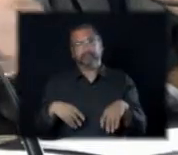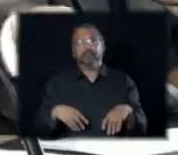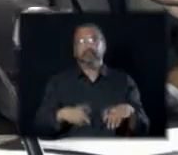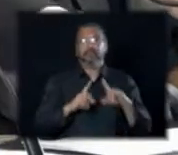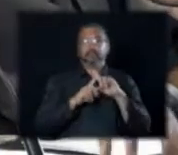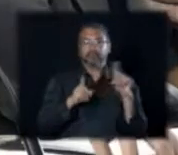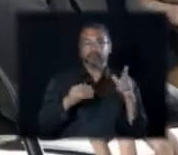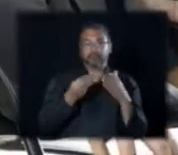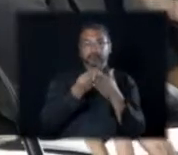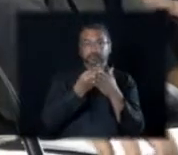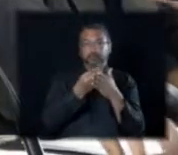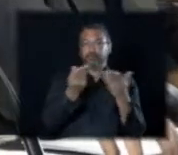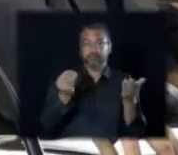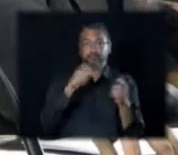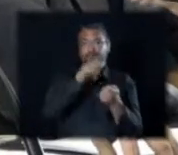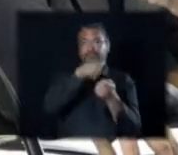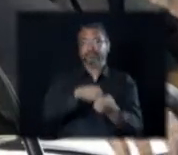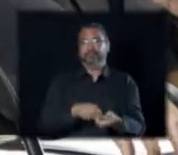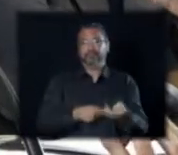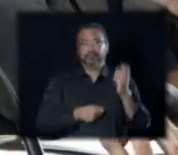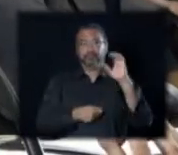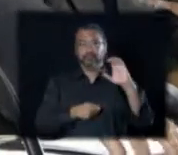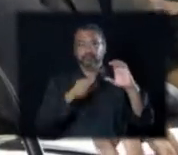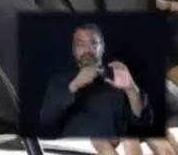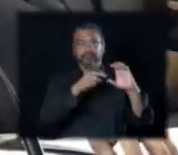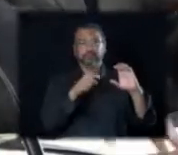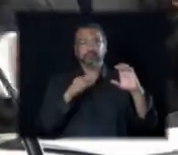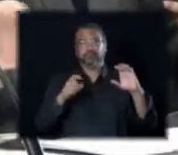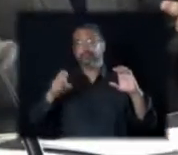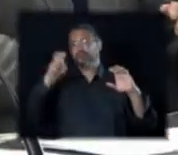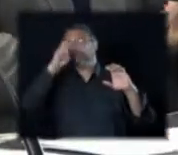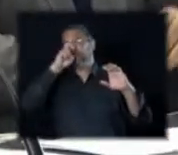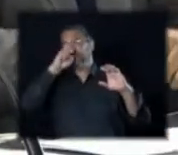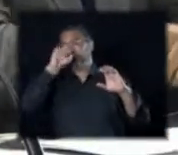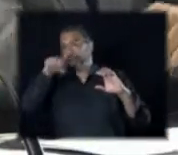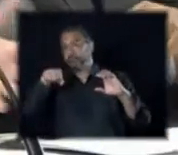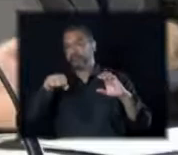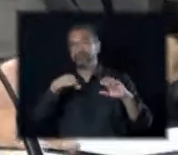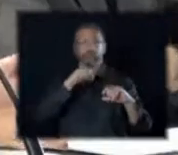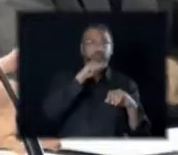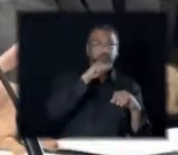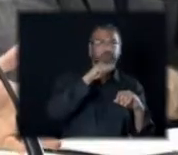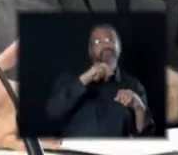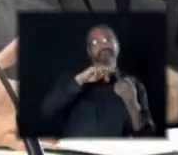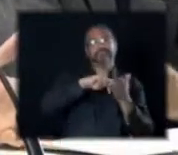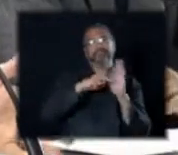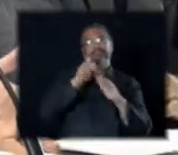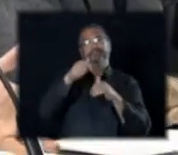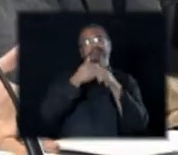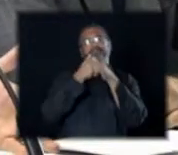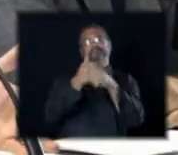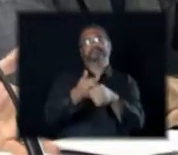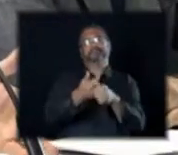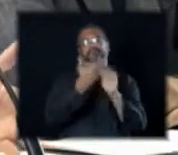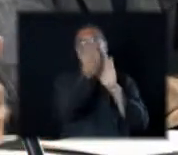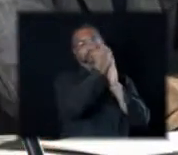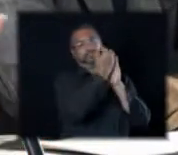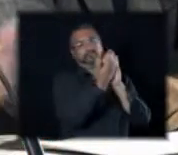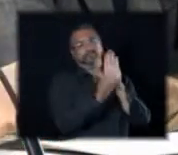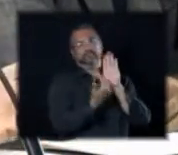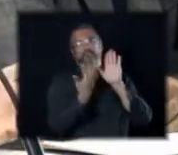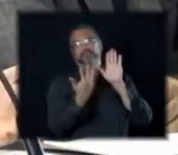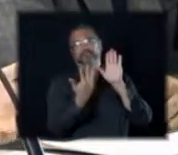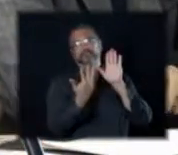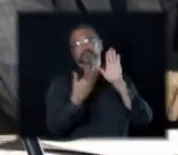bajo algún tipo de procedimiento legal en este momento. En cuanto a la especificidad sobre restricciones o no restricciones, debemos